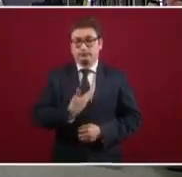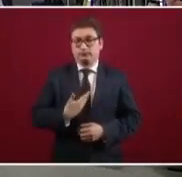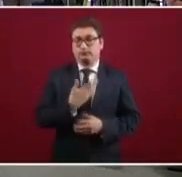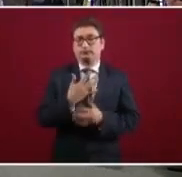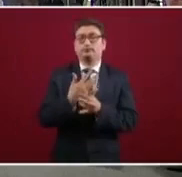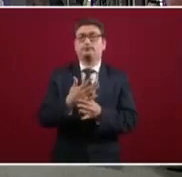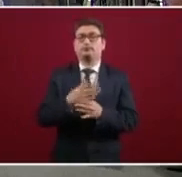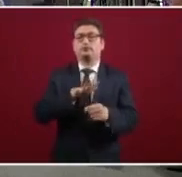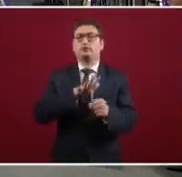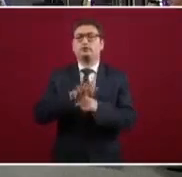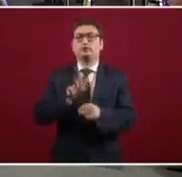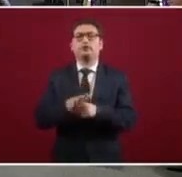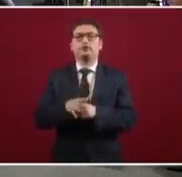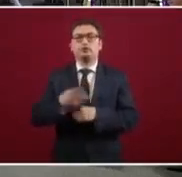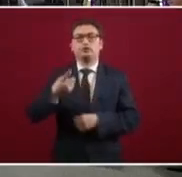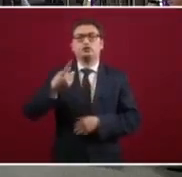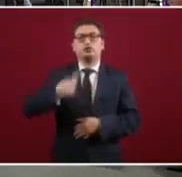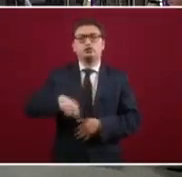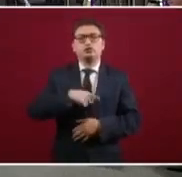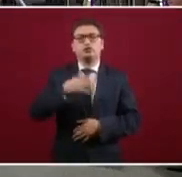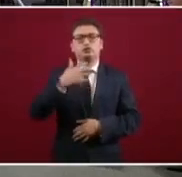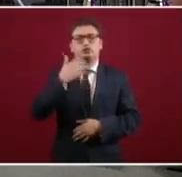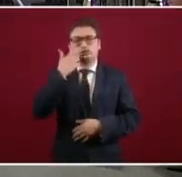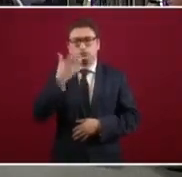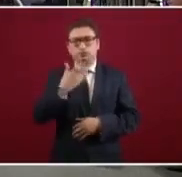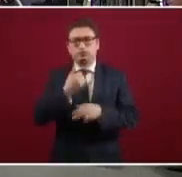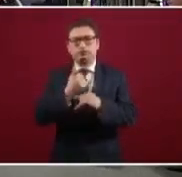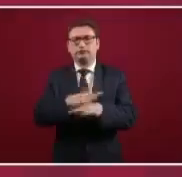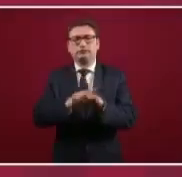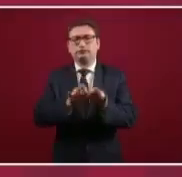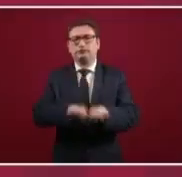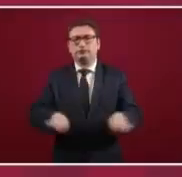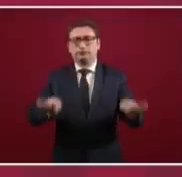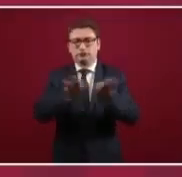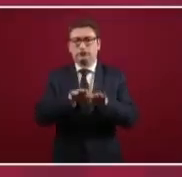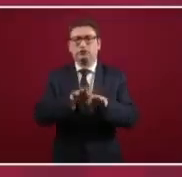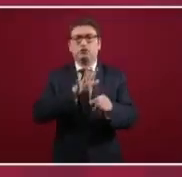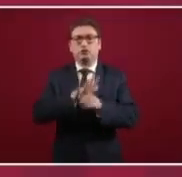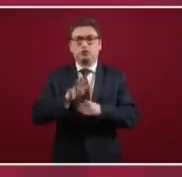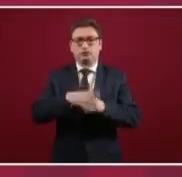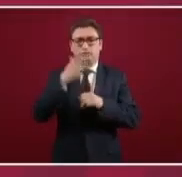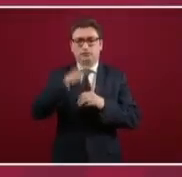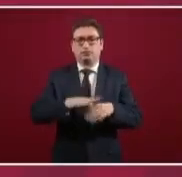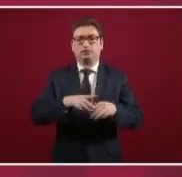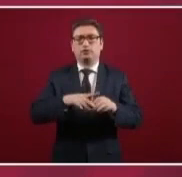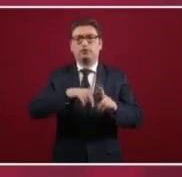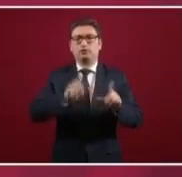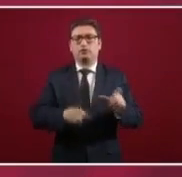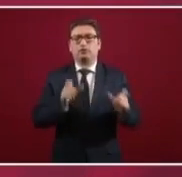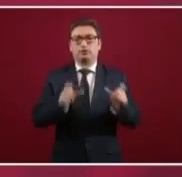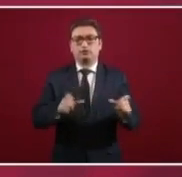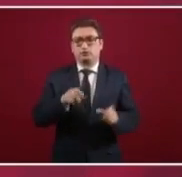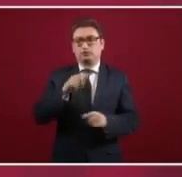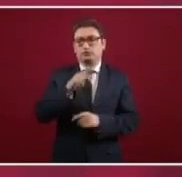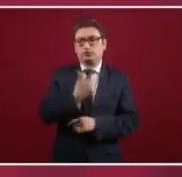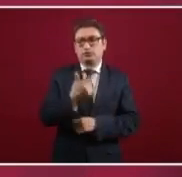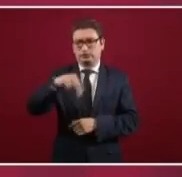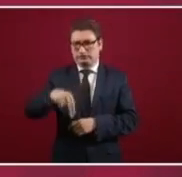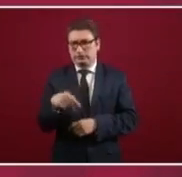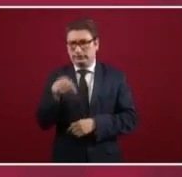es a un complemento fundamental de la guardia nacional la guardia nacional